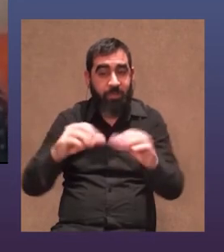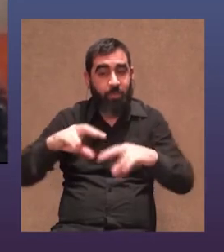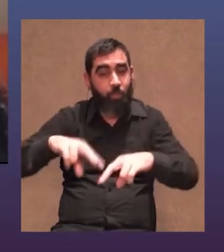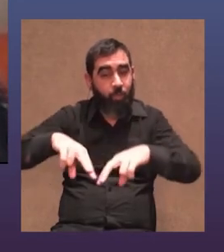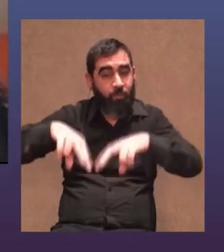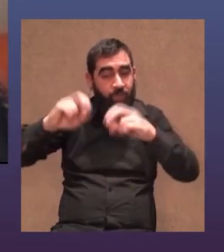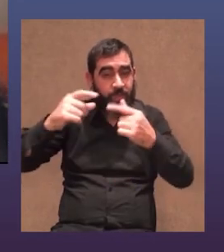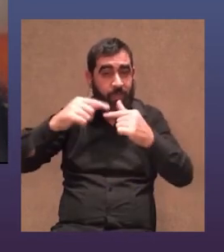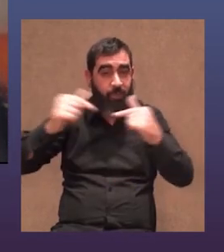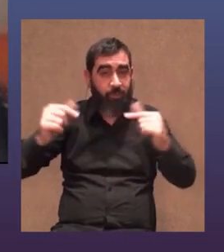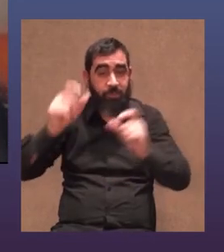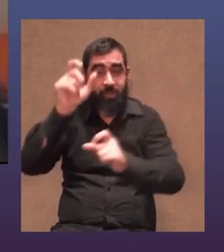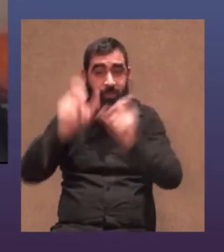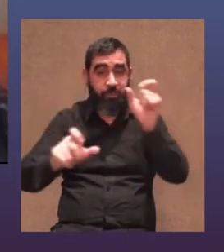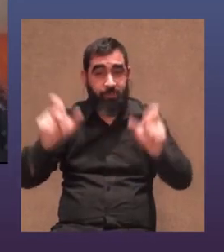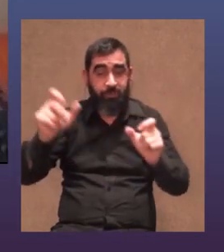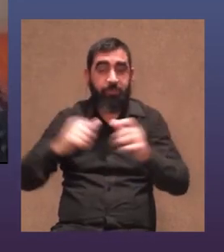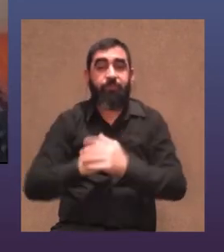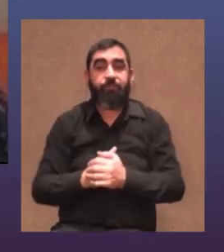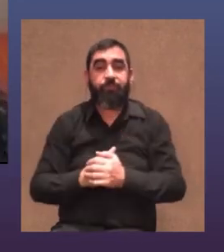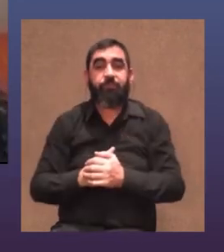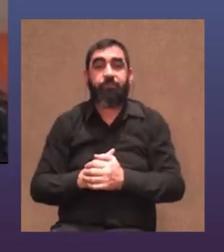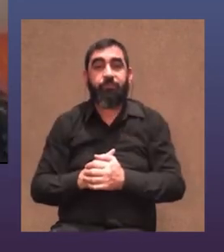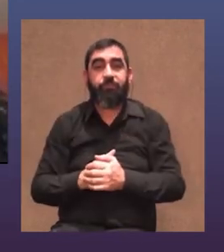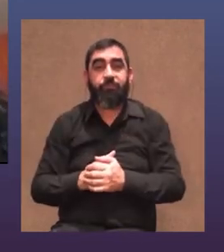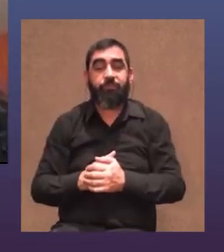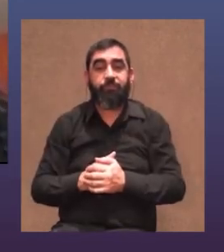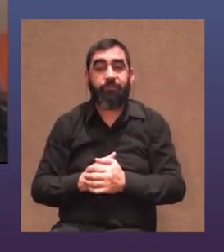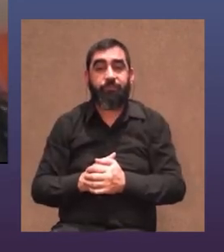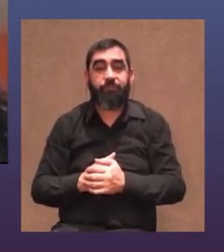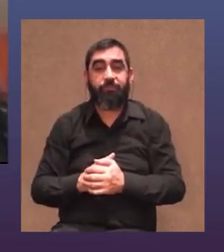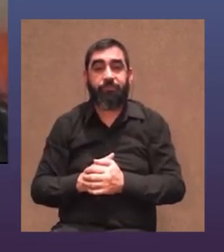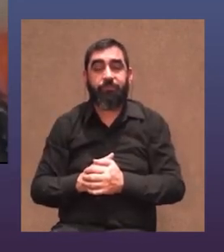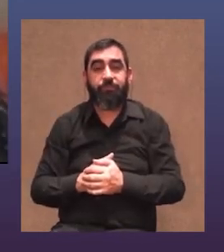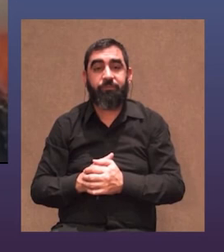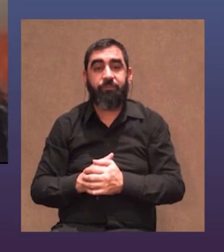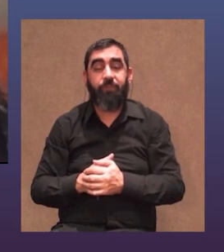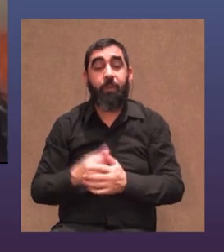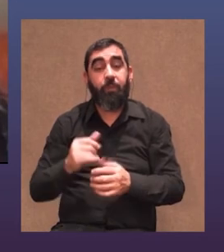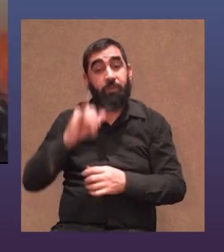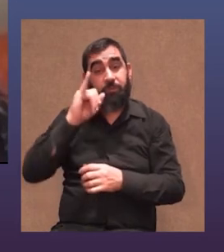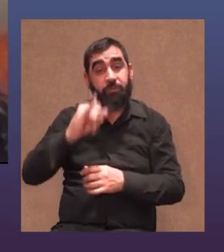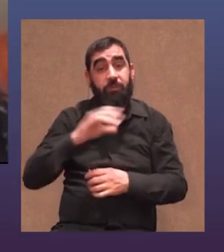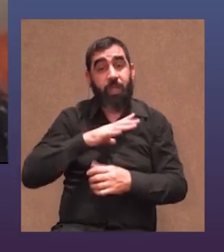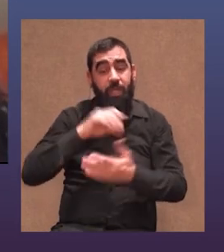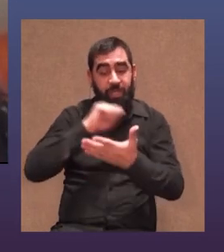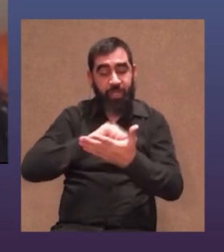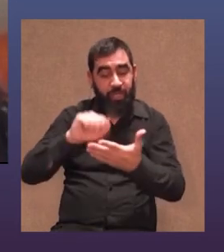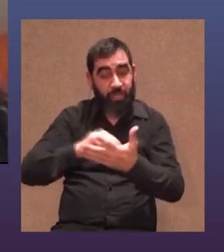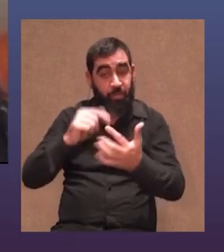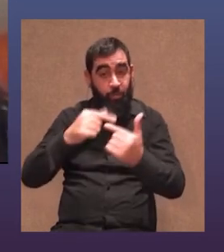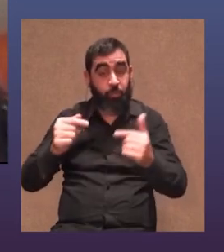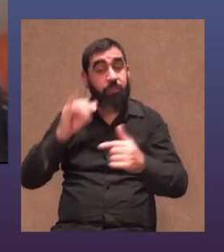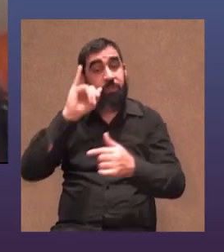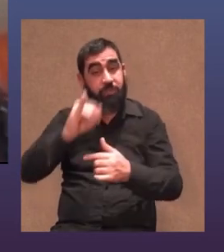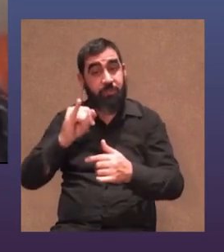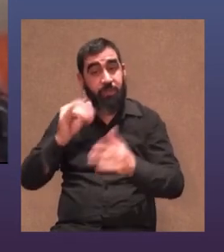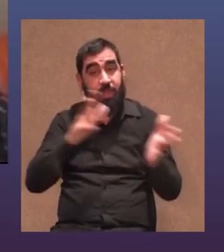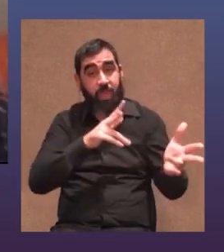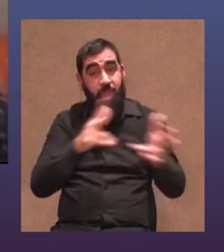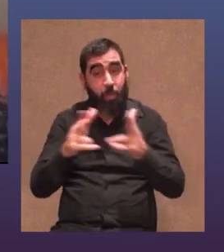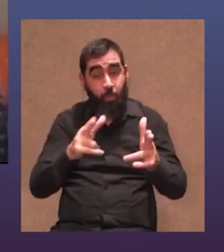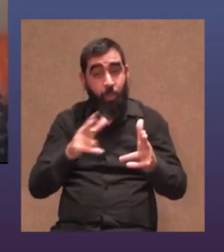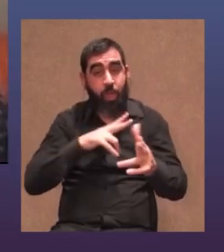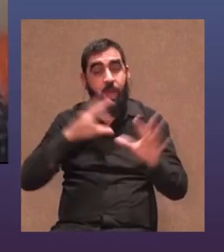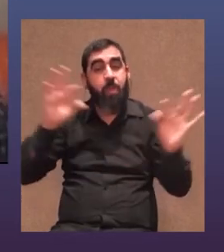estudiando, aunque en realidad no tenemos nunca una grabación del barroco, ¿verdad? Pero sí tenemos escritos, tenemos instrumentos